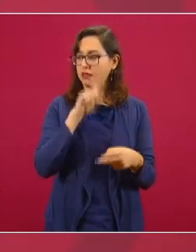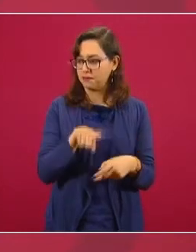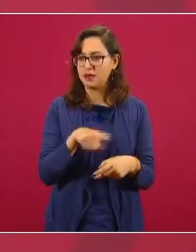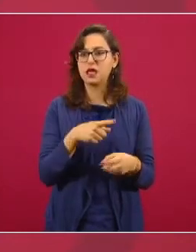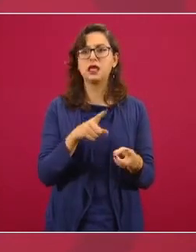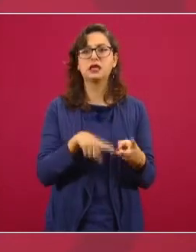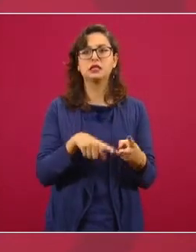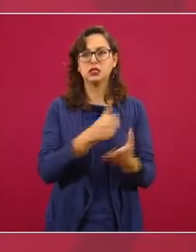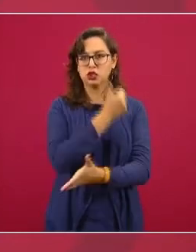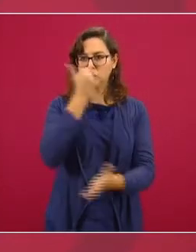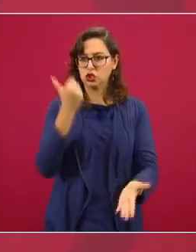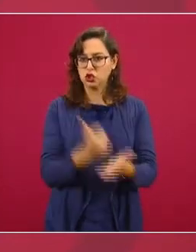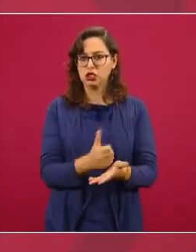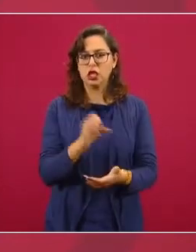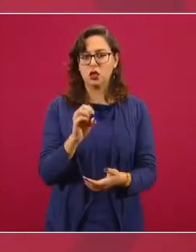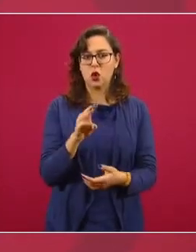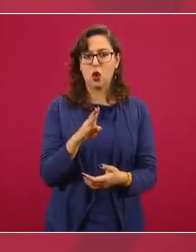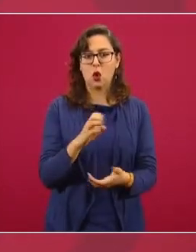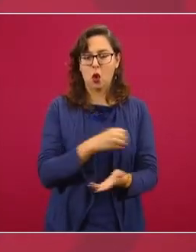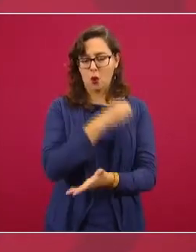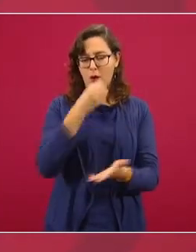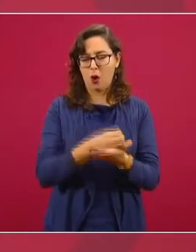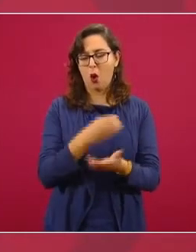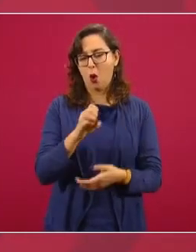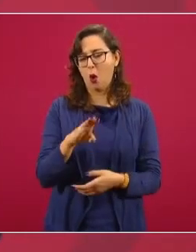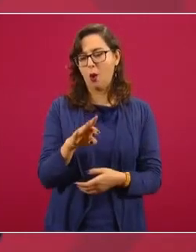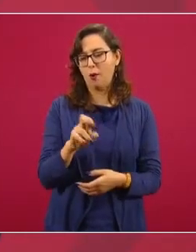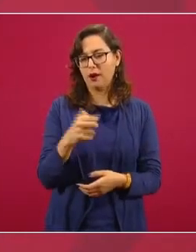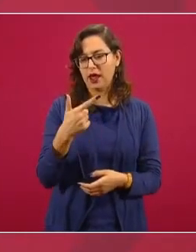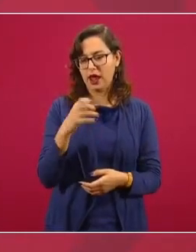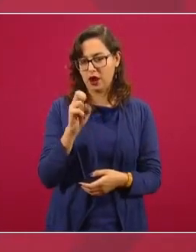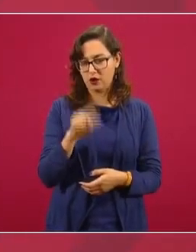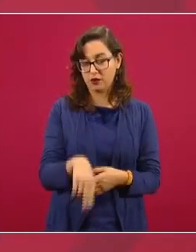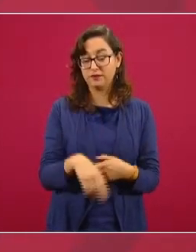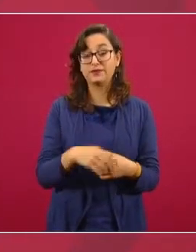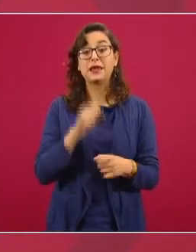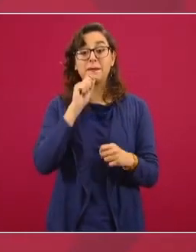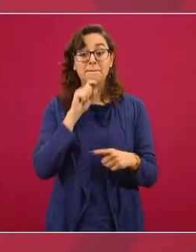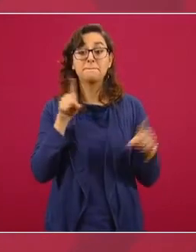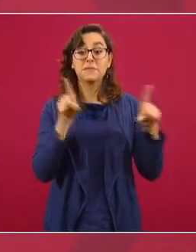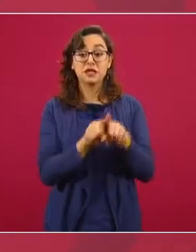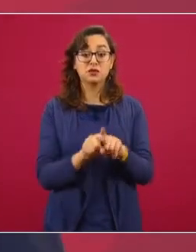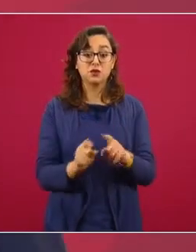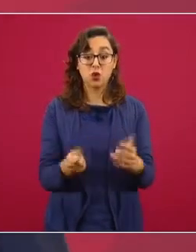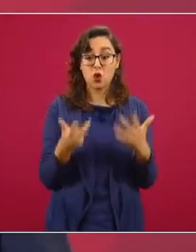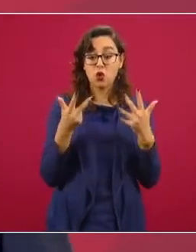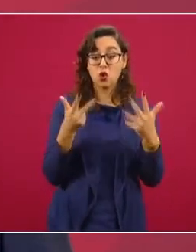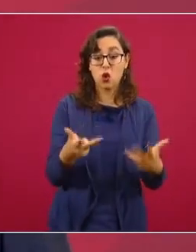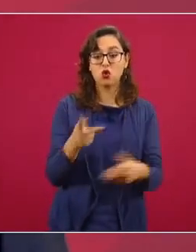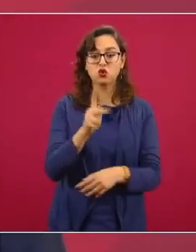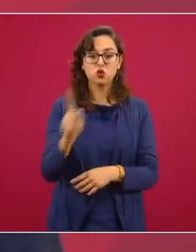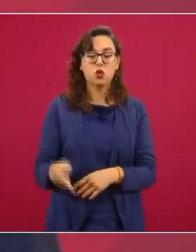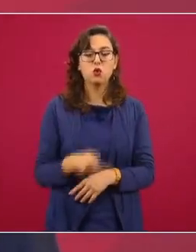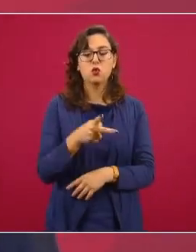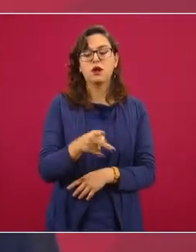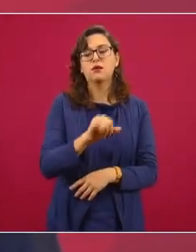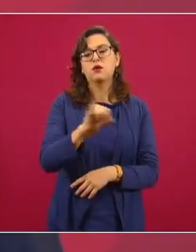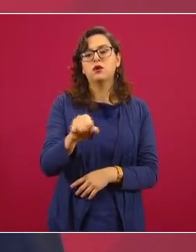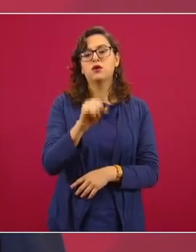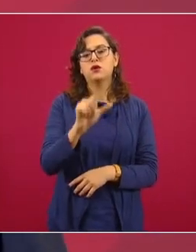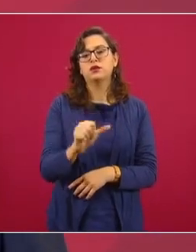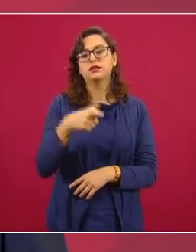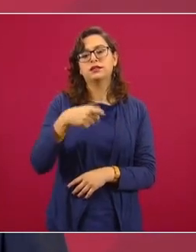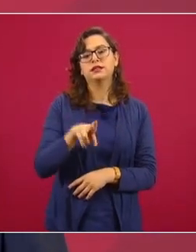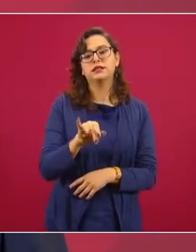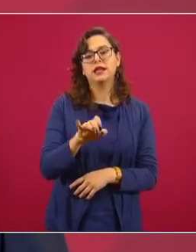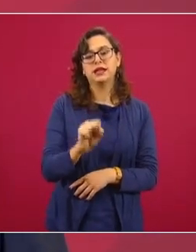en Ciudad Obregón se va a apoyar, los 8 pueblos yaquis se van a arreglar, se